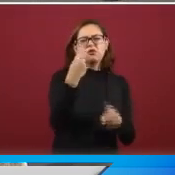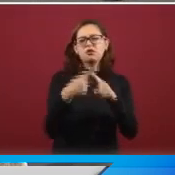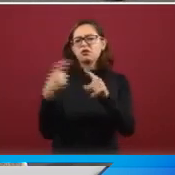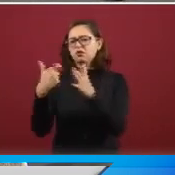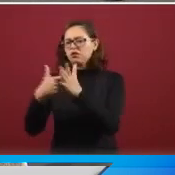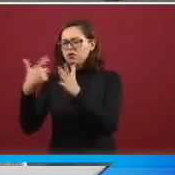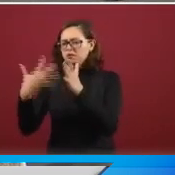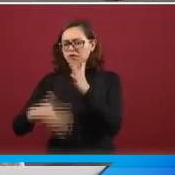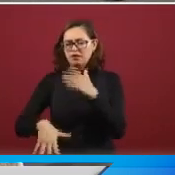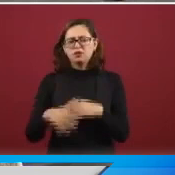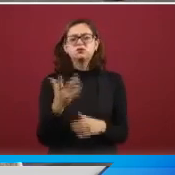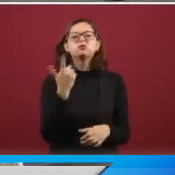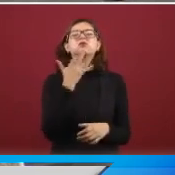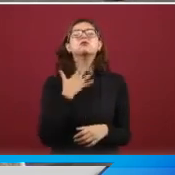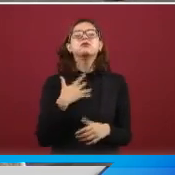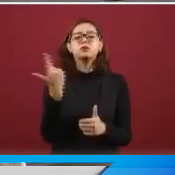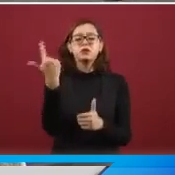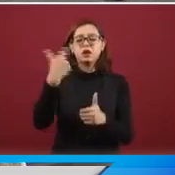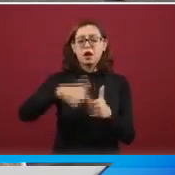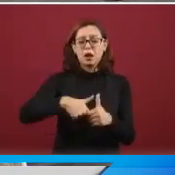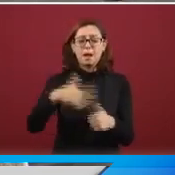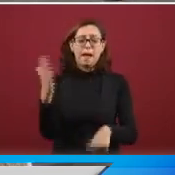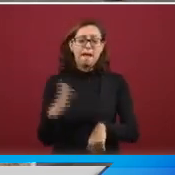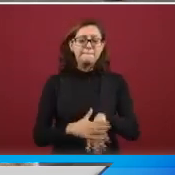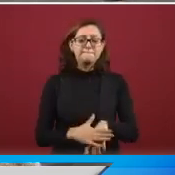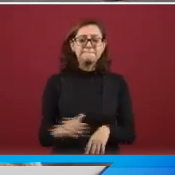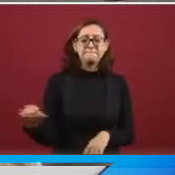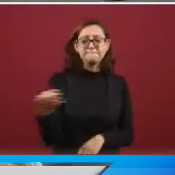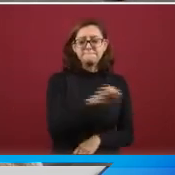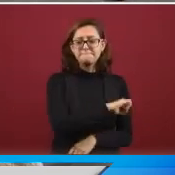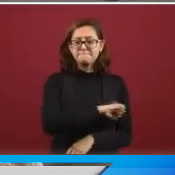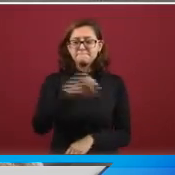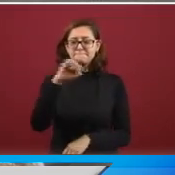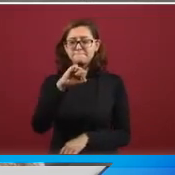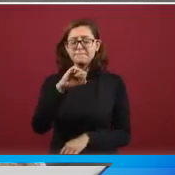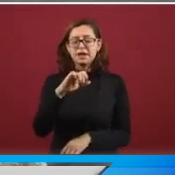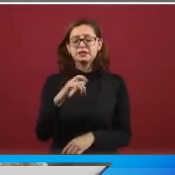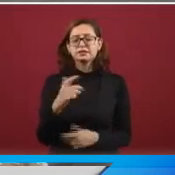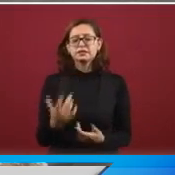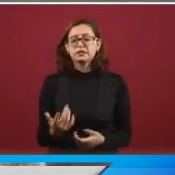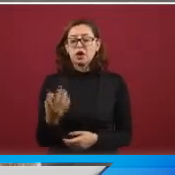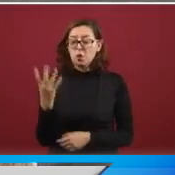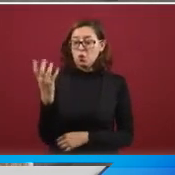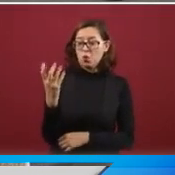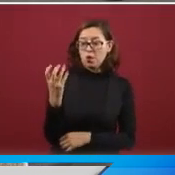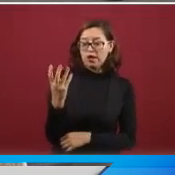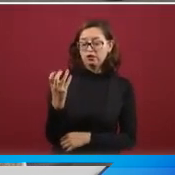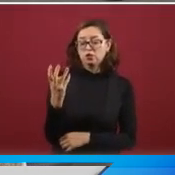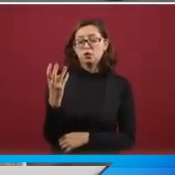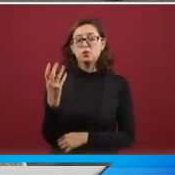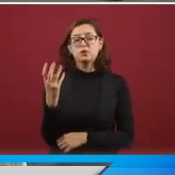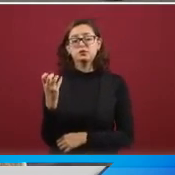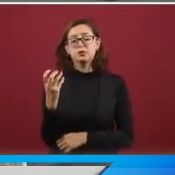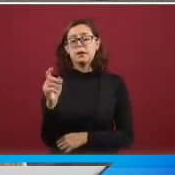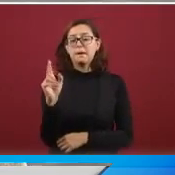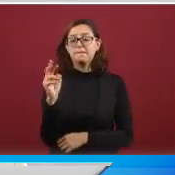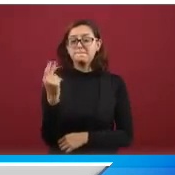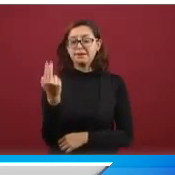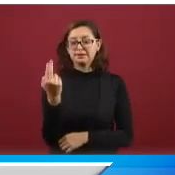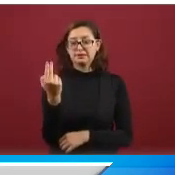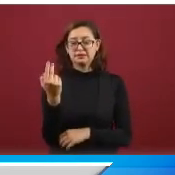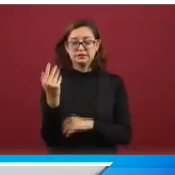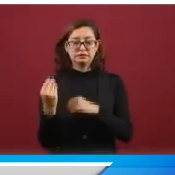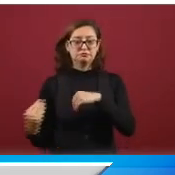Con precio alto, gasolina regular marca Chevron a 20.92, gasolina premium marca Chevron a